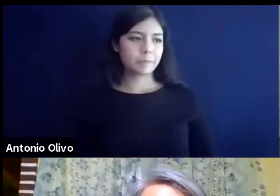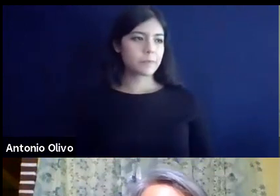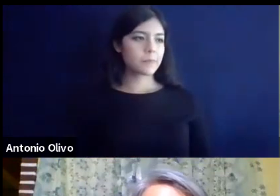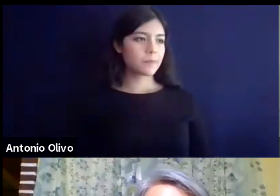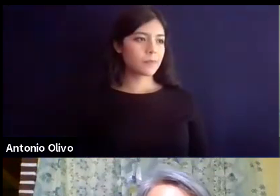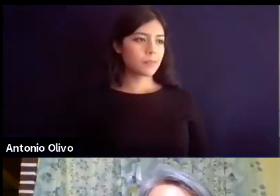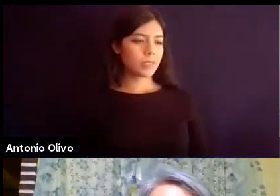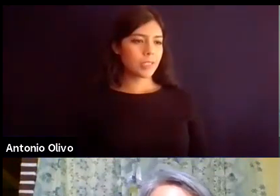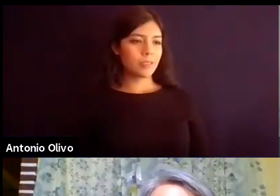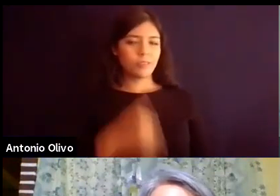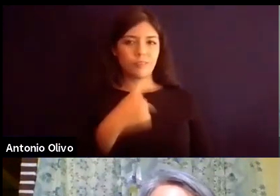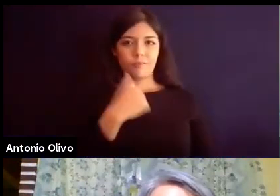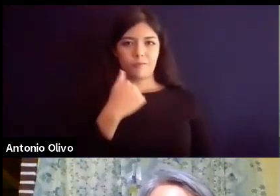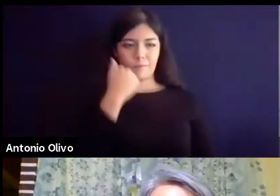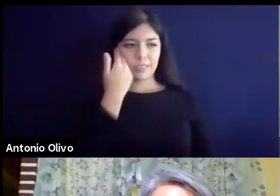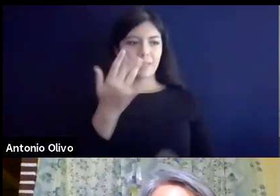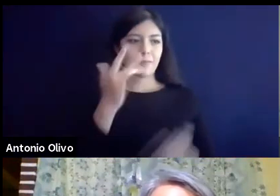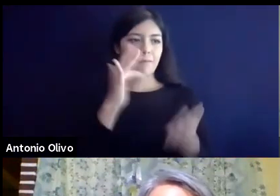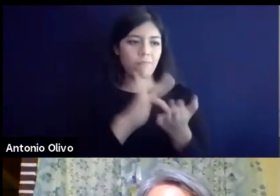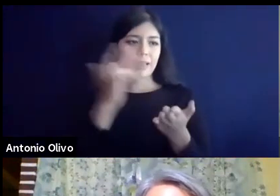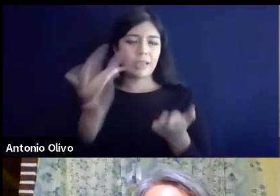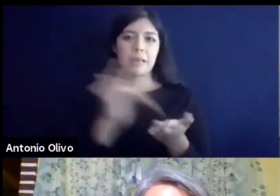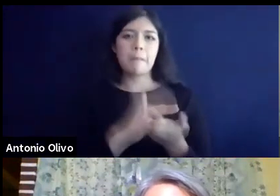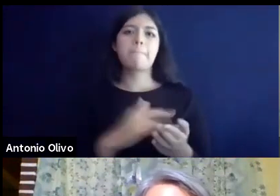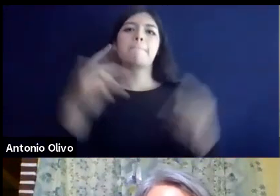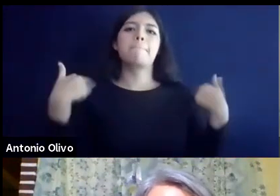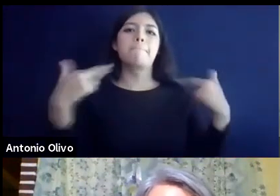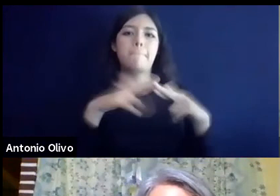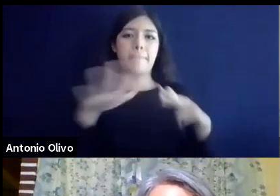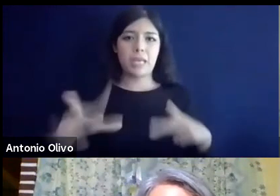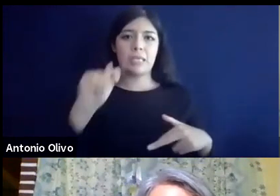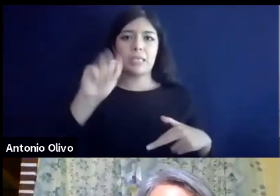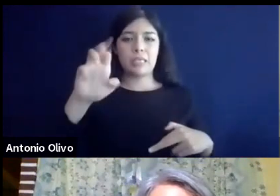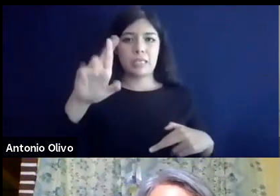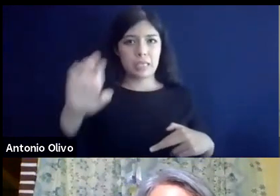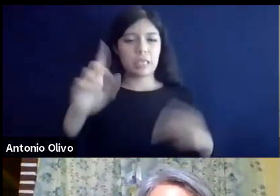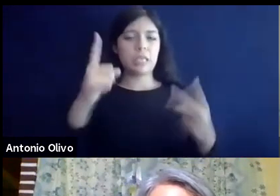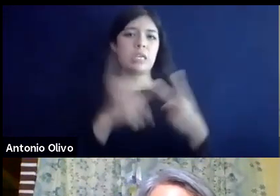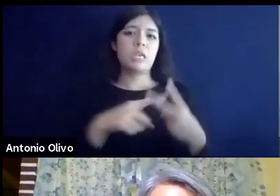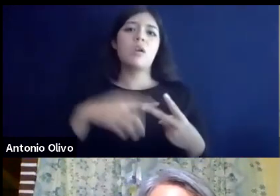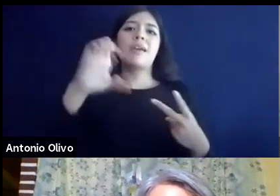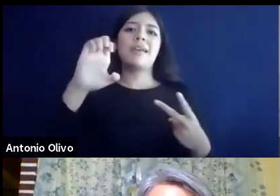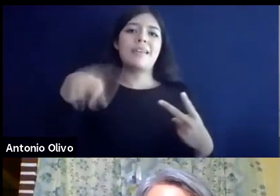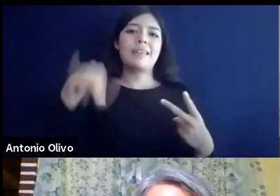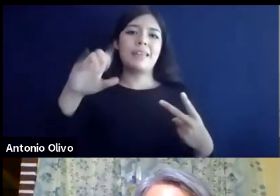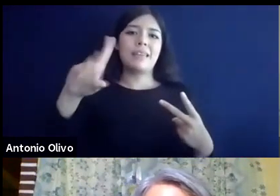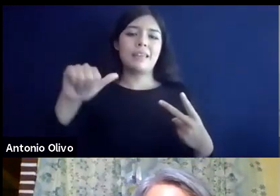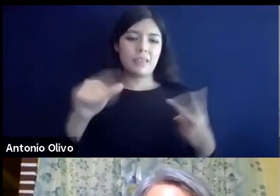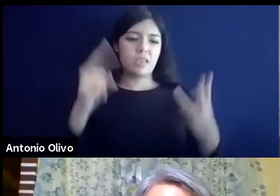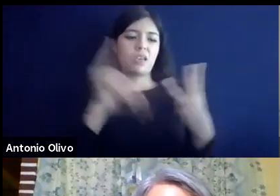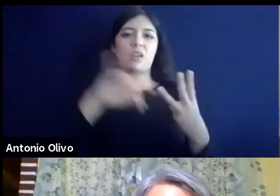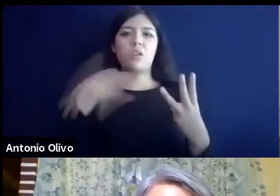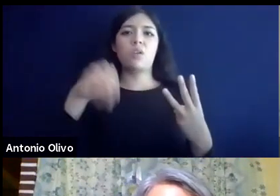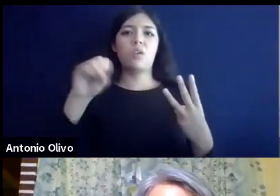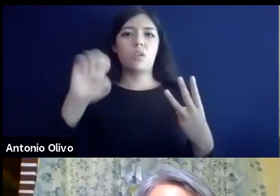Bueno, quiero agradecer a ti, Tere, a Neida, a Olivo, que hayan compartido esta experiencia, pues que se vea